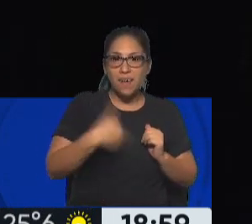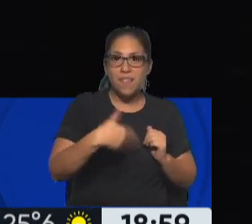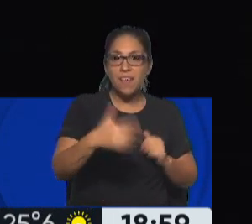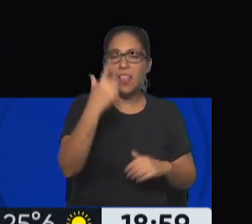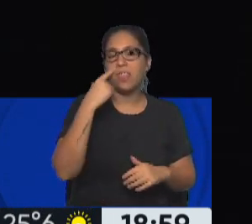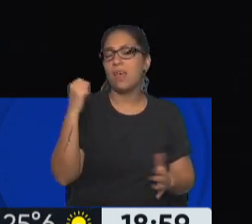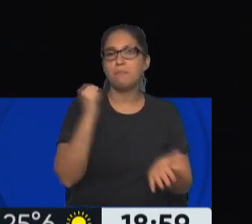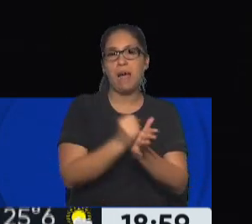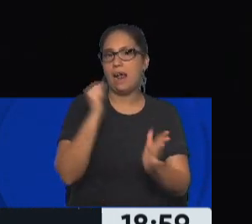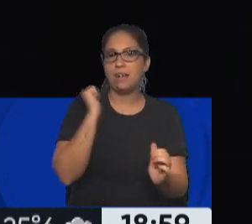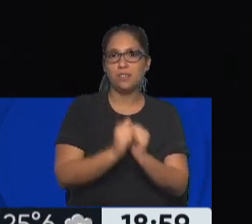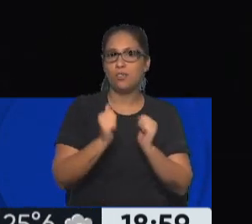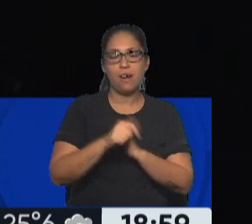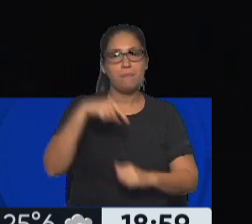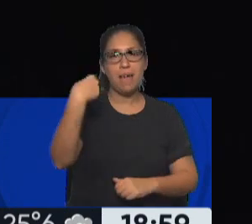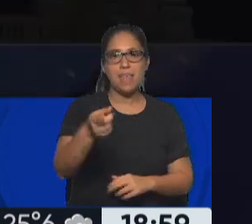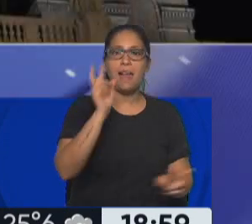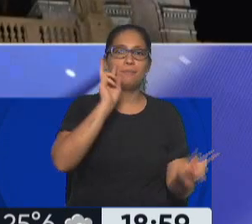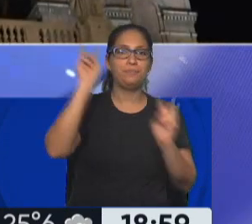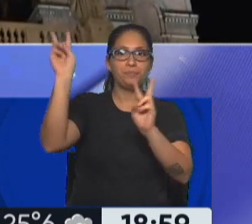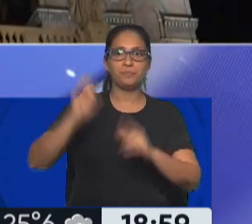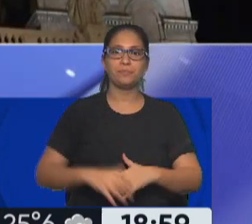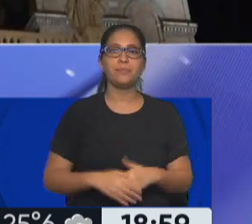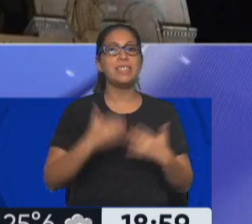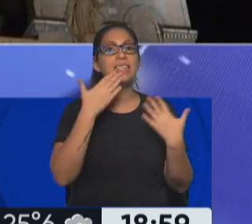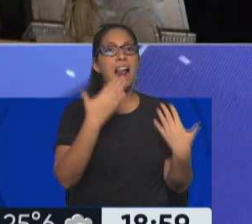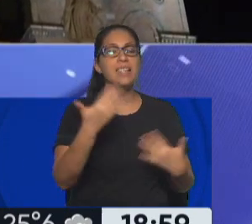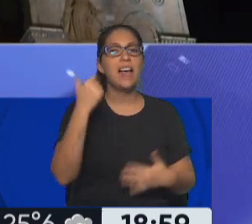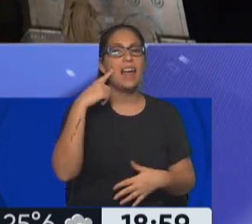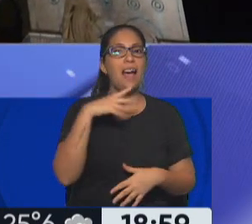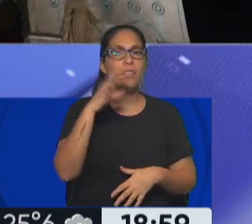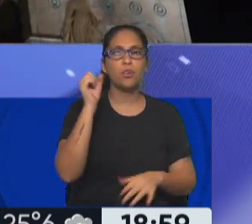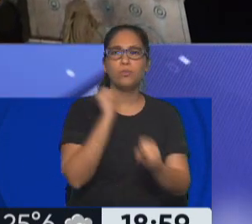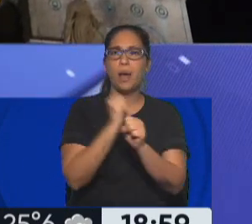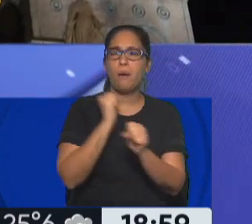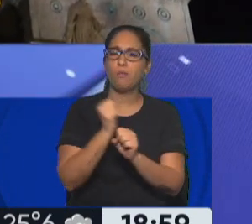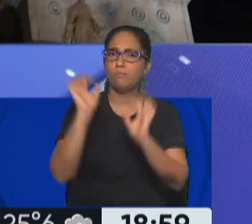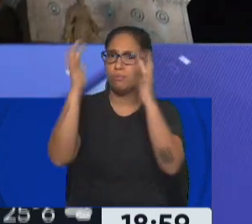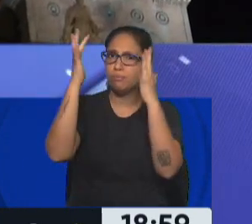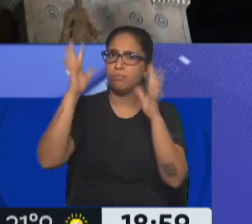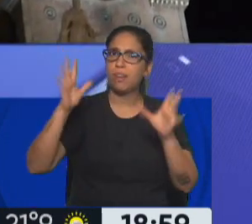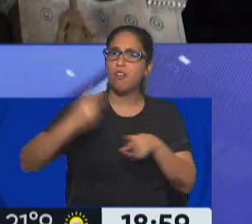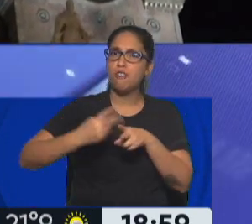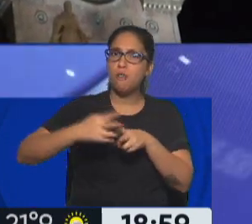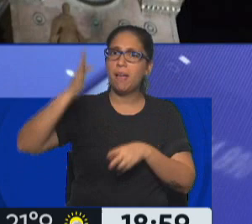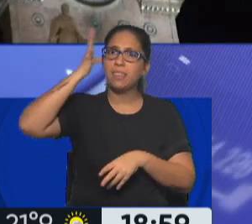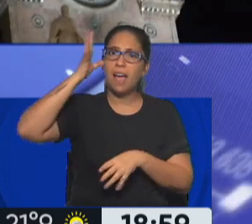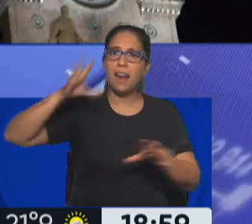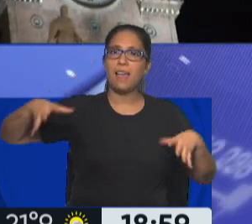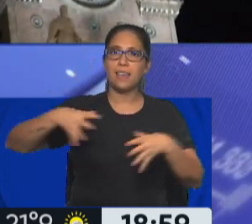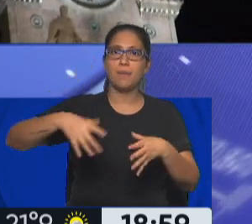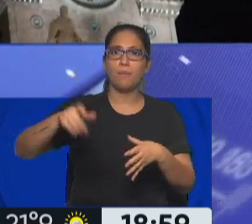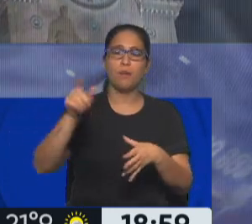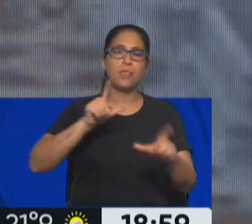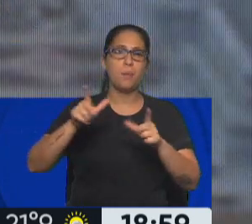jornada histórica como la de mañana. Bien, Alejandro Puertas, gran trabajo allí en Roma, allí en Italia, de nuestro equipo del